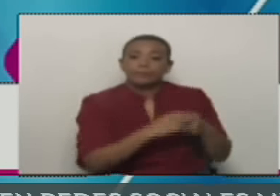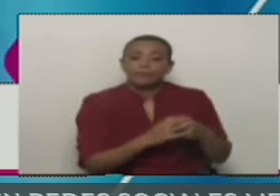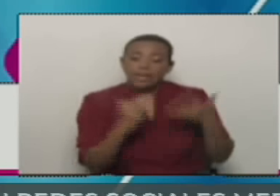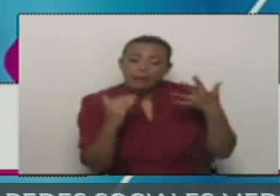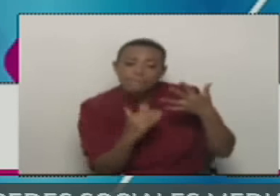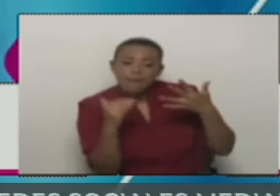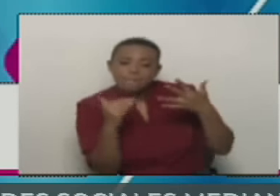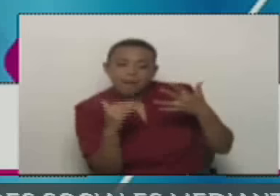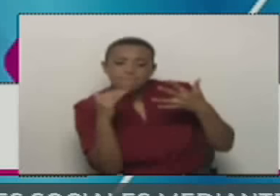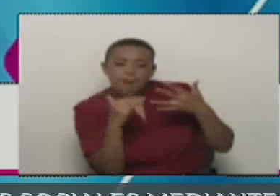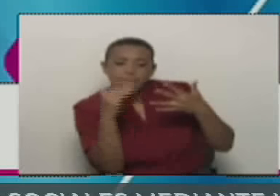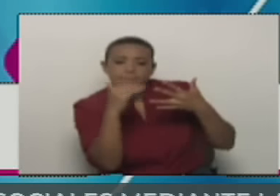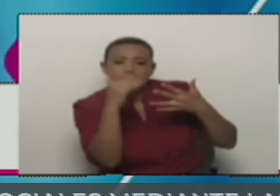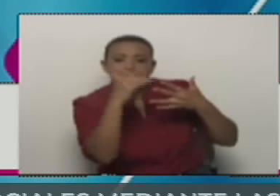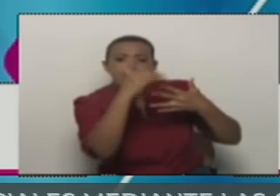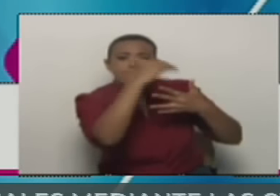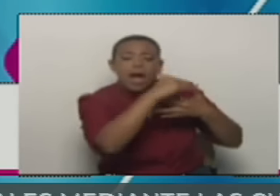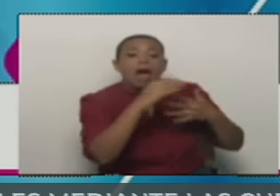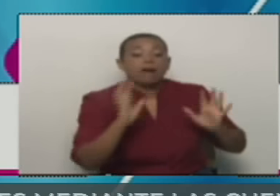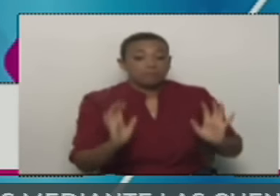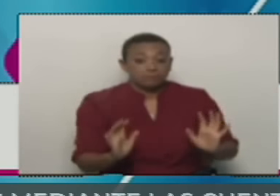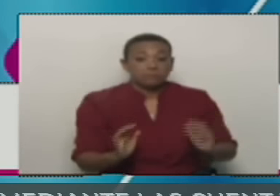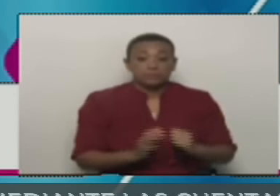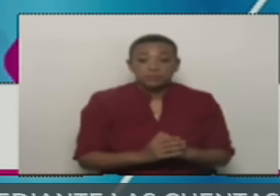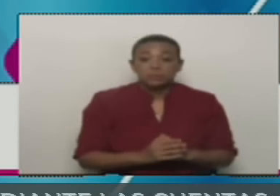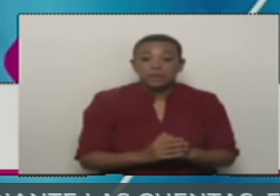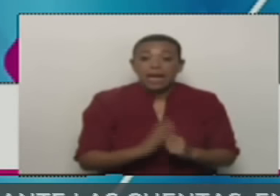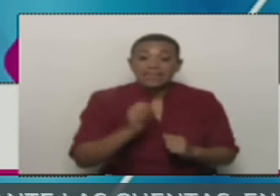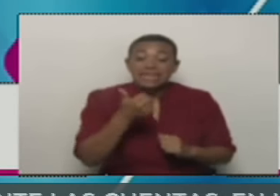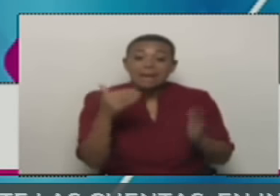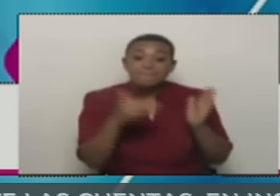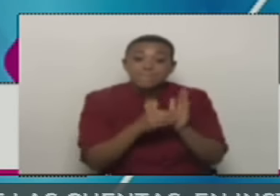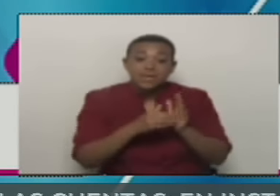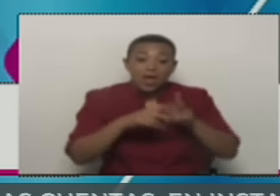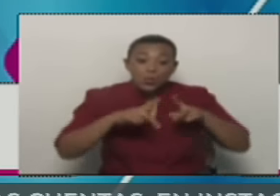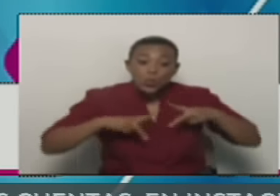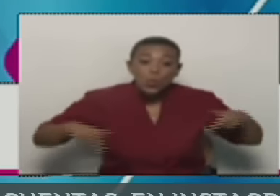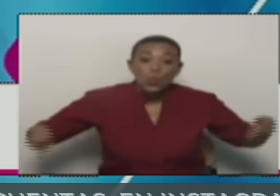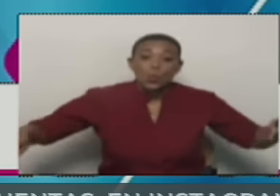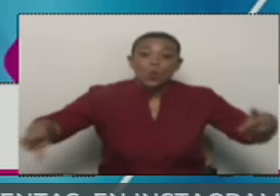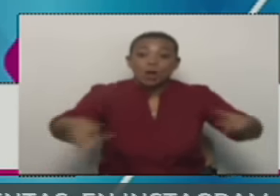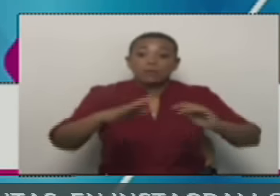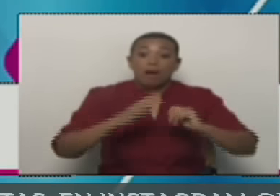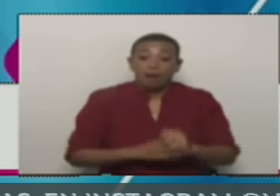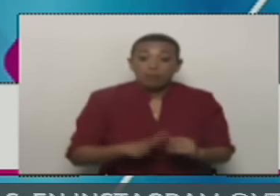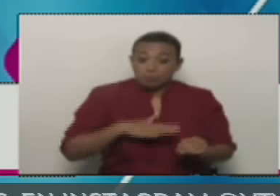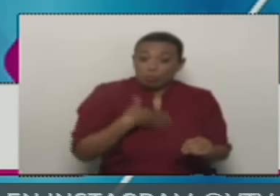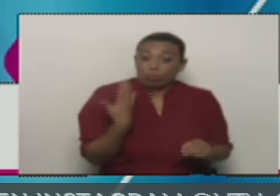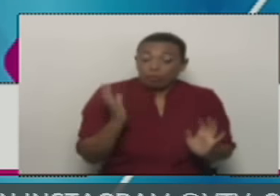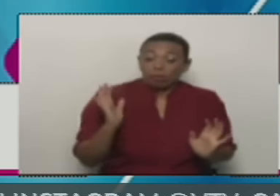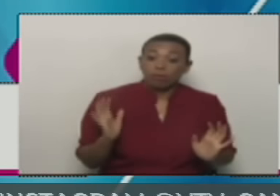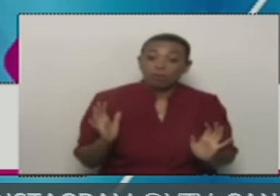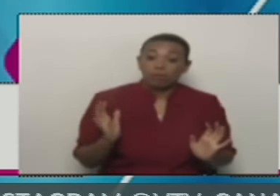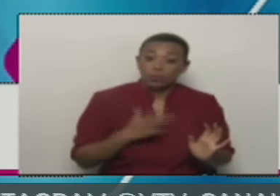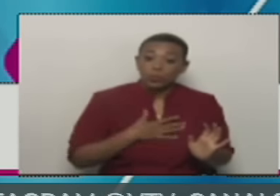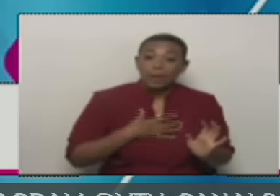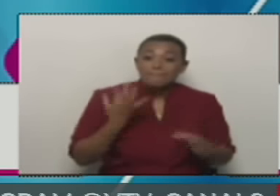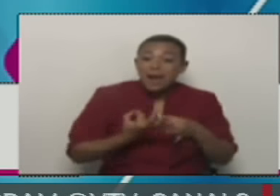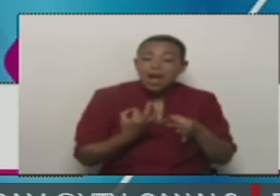escala es grande, 10.000 hectáreas, y podemos, pero la